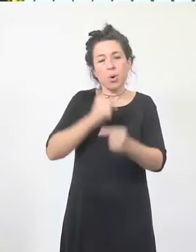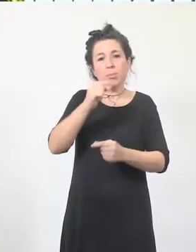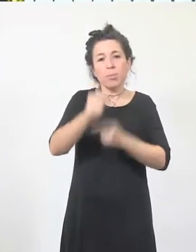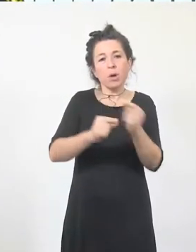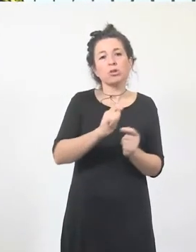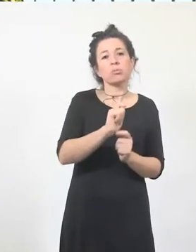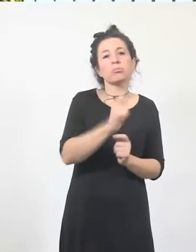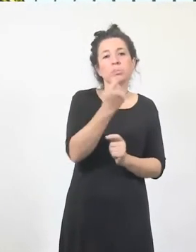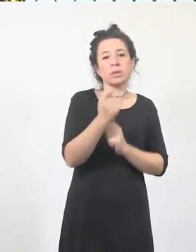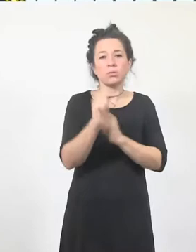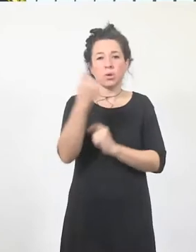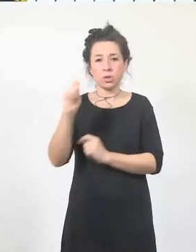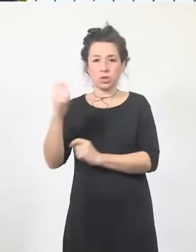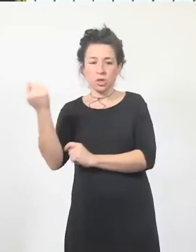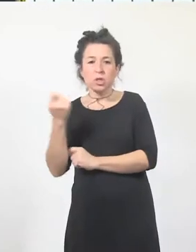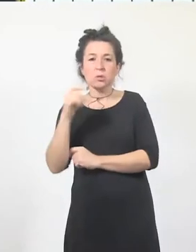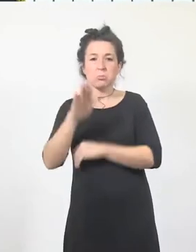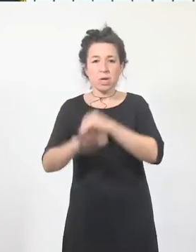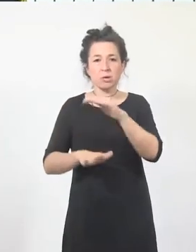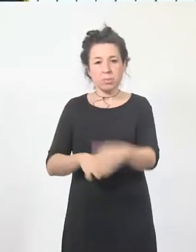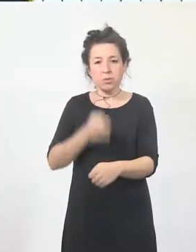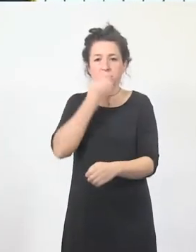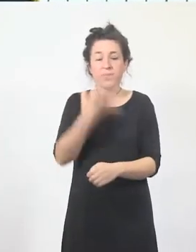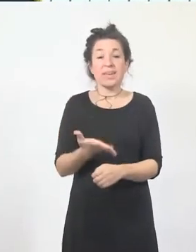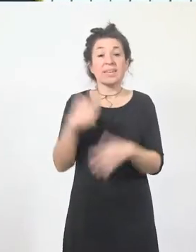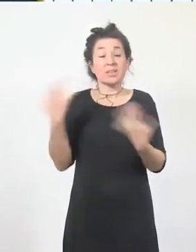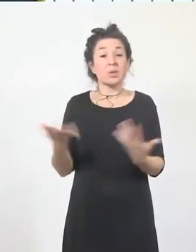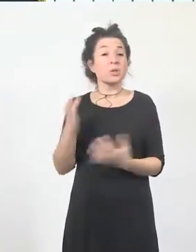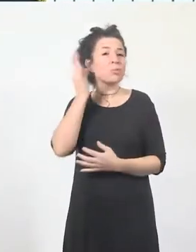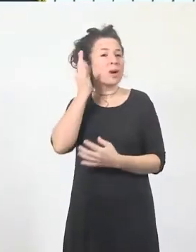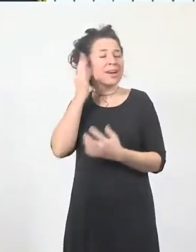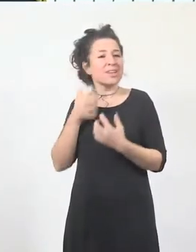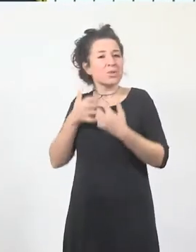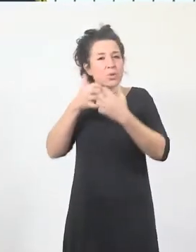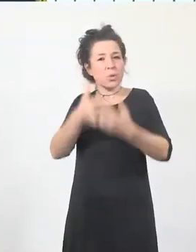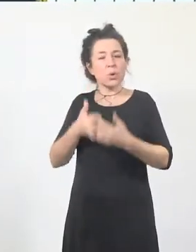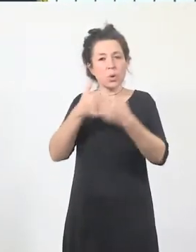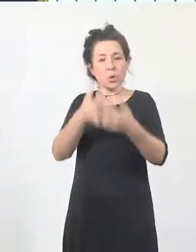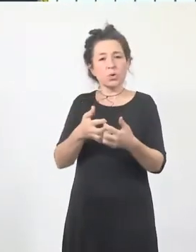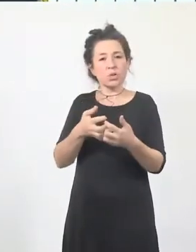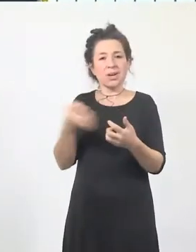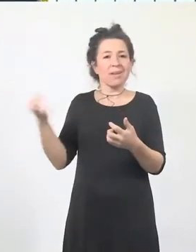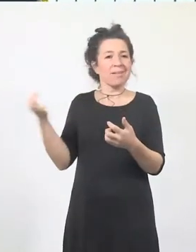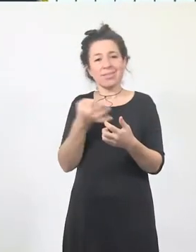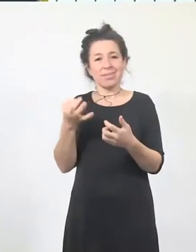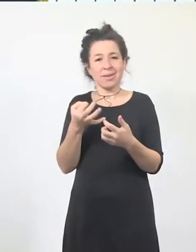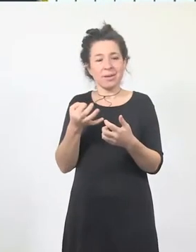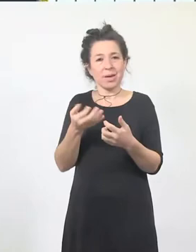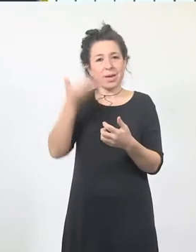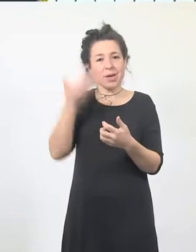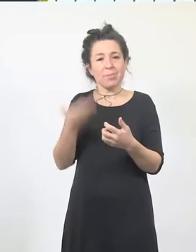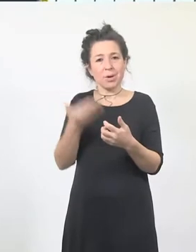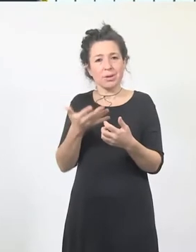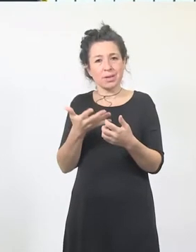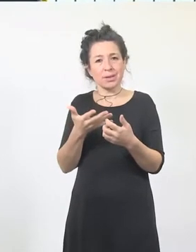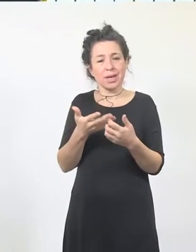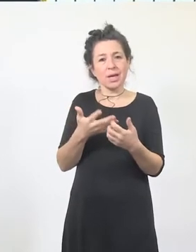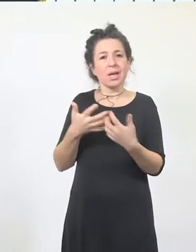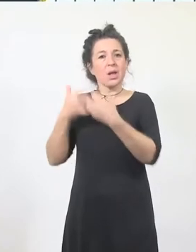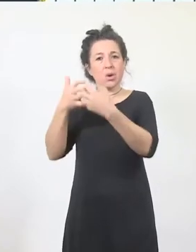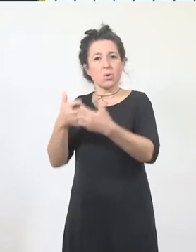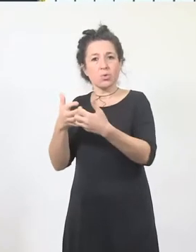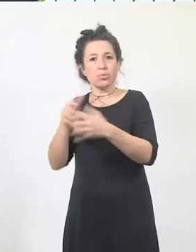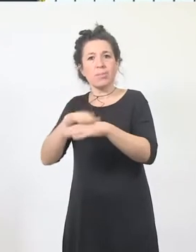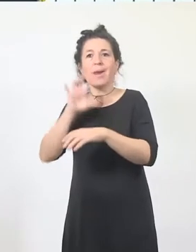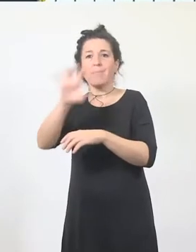consiguiendo buenos pasos. Entonces, la lucha de las mujeres tiene que tener la misma importancia de la lucha para